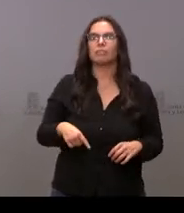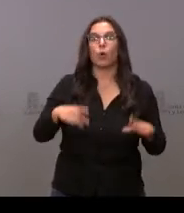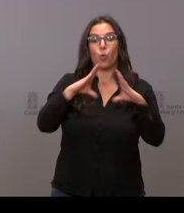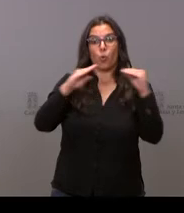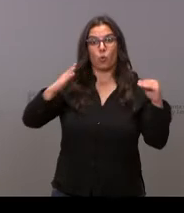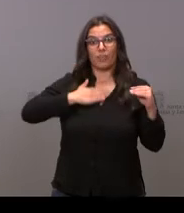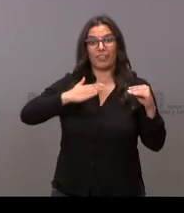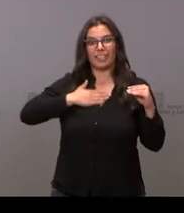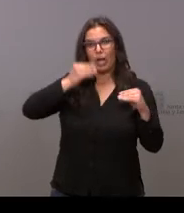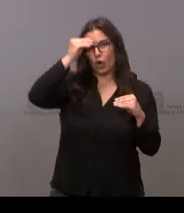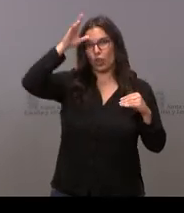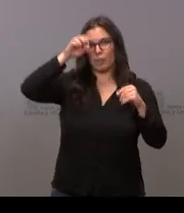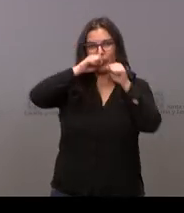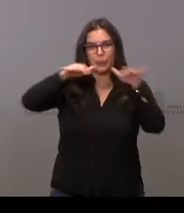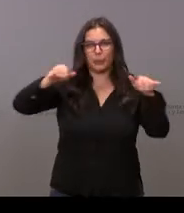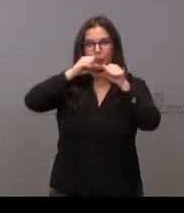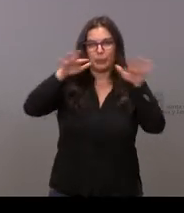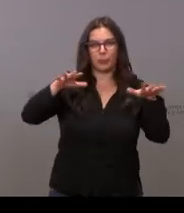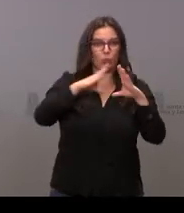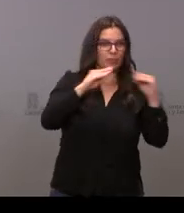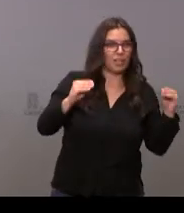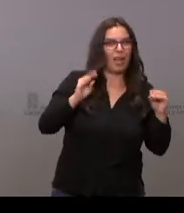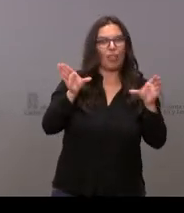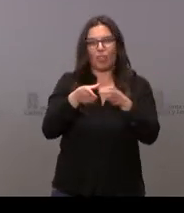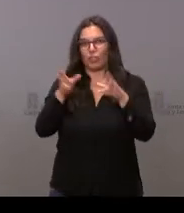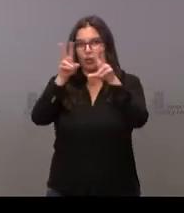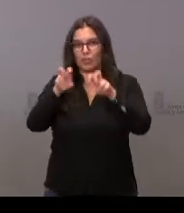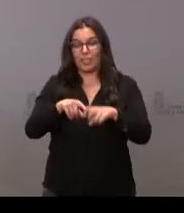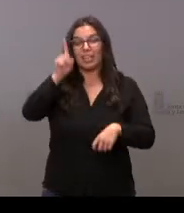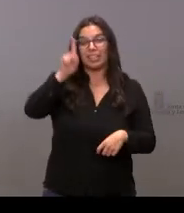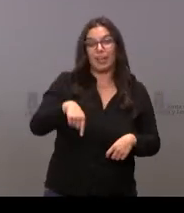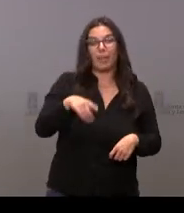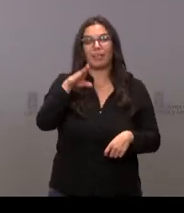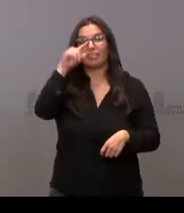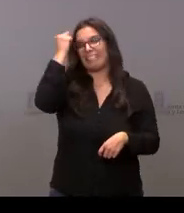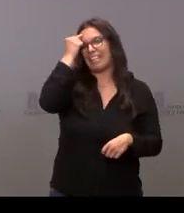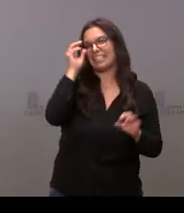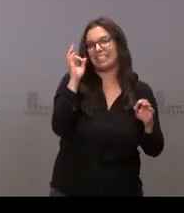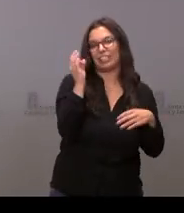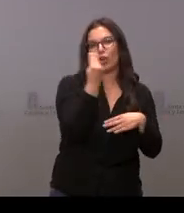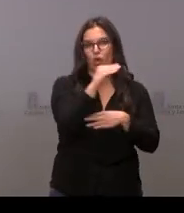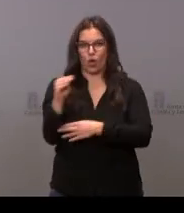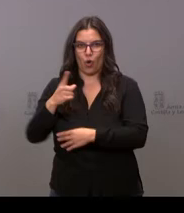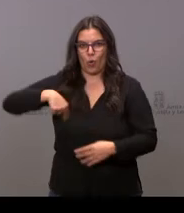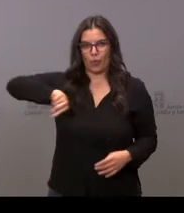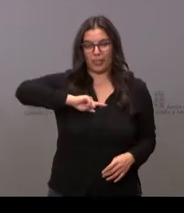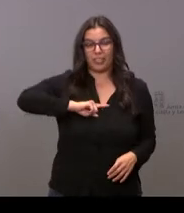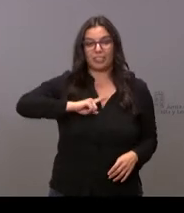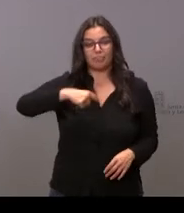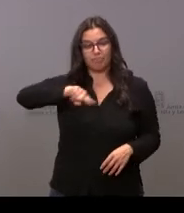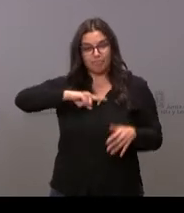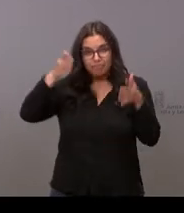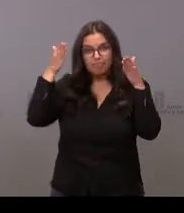universidades y centros de investigación y el talento de nuestros jóvenes pondremos el punto de mira